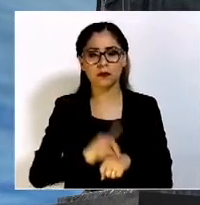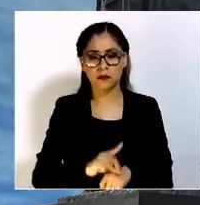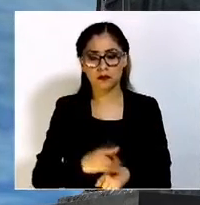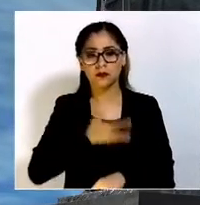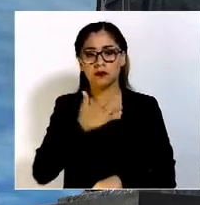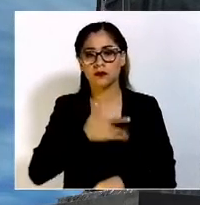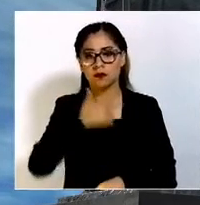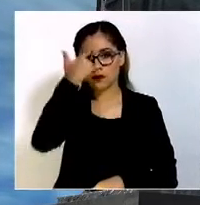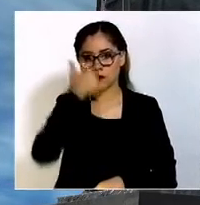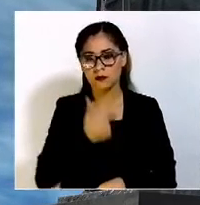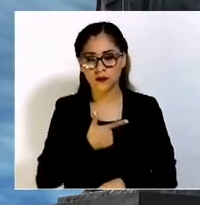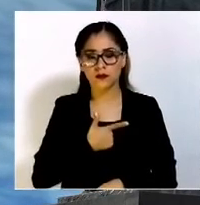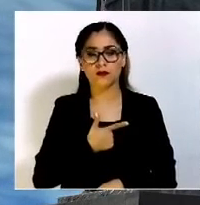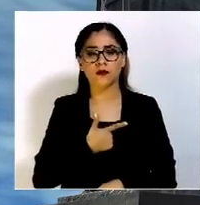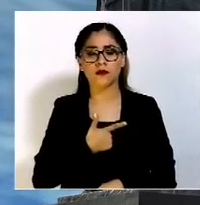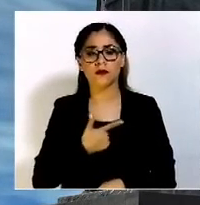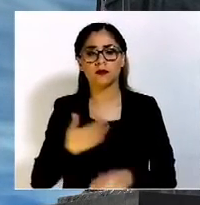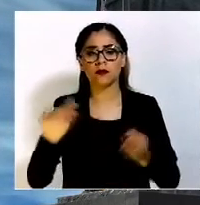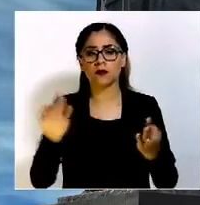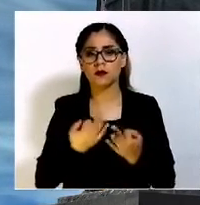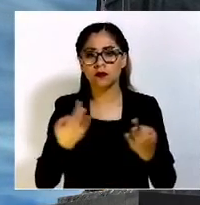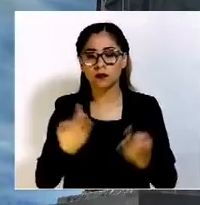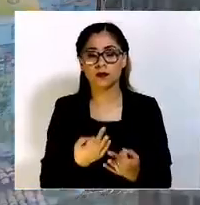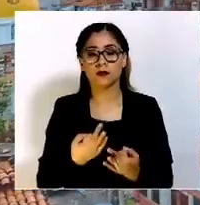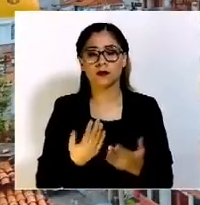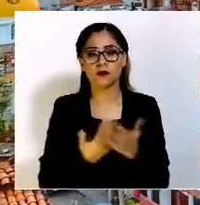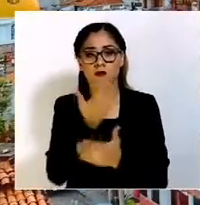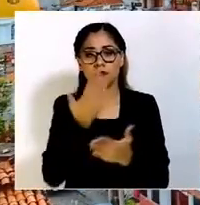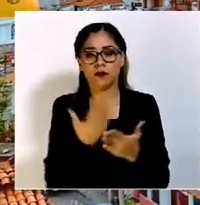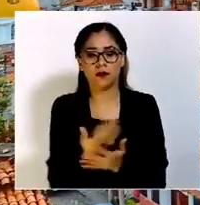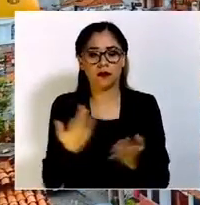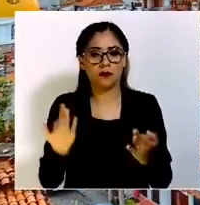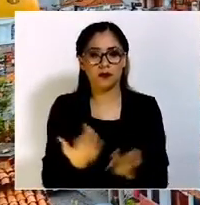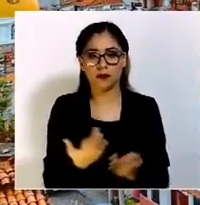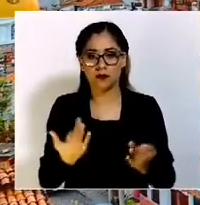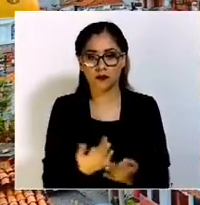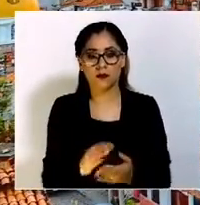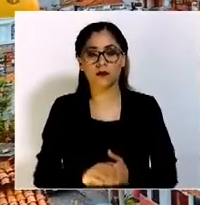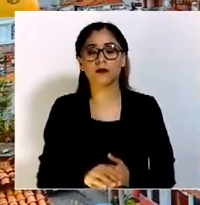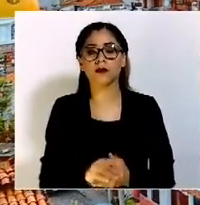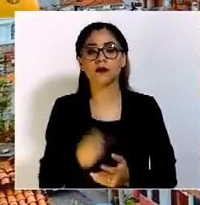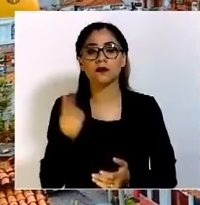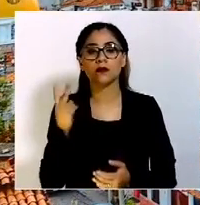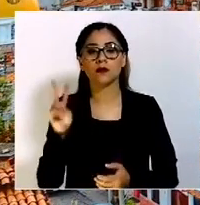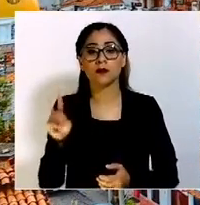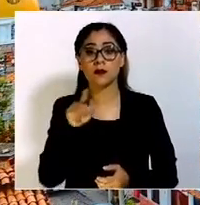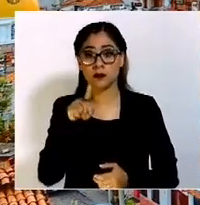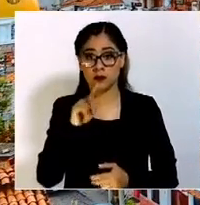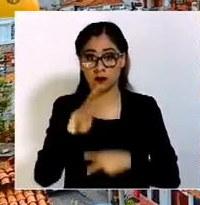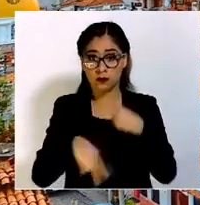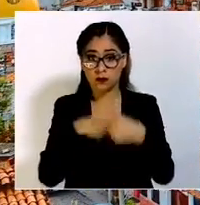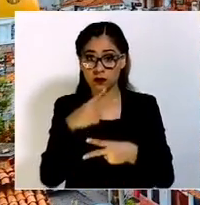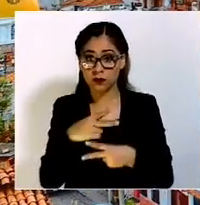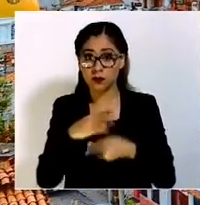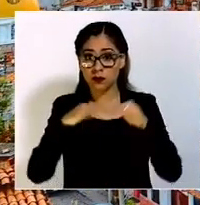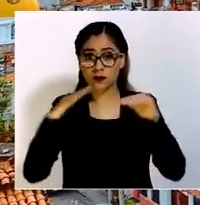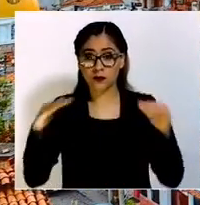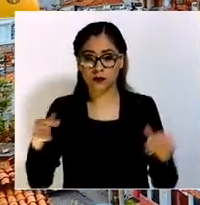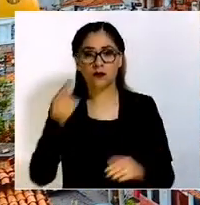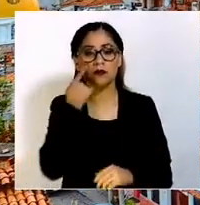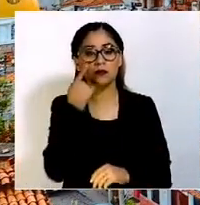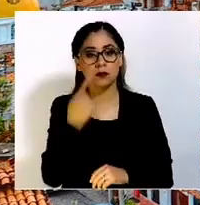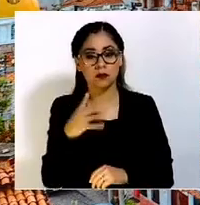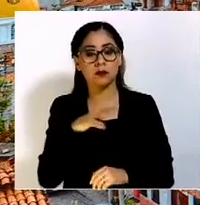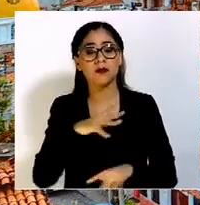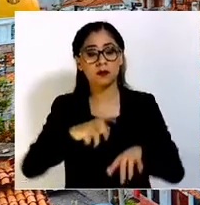noche y fresco al amanecer. Para Puerto Vallarta, si usted pensaba ir para allá, pues también hay pronóstico de